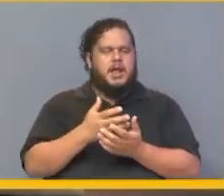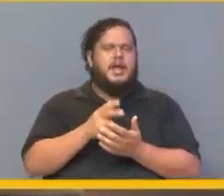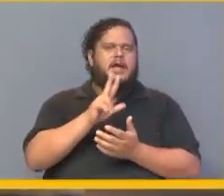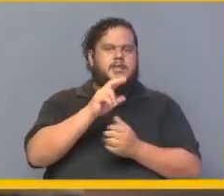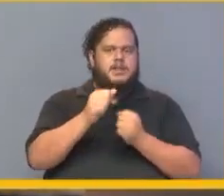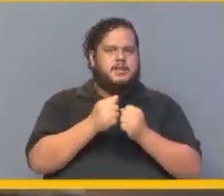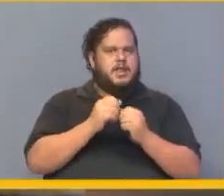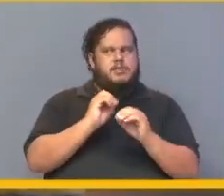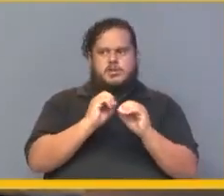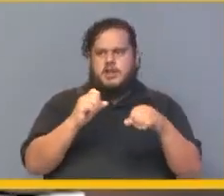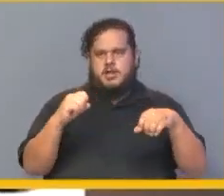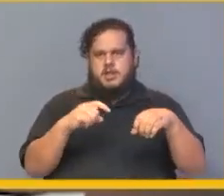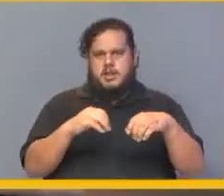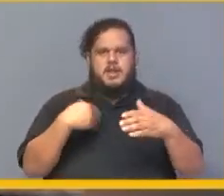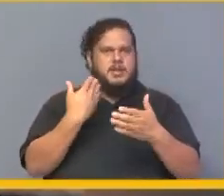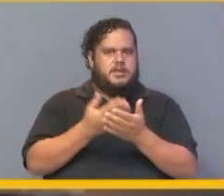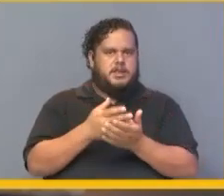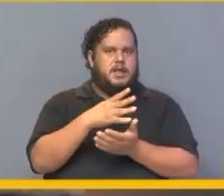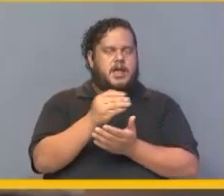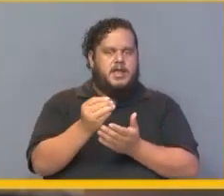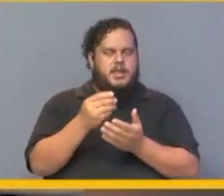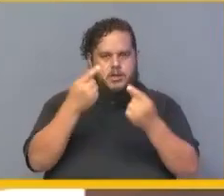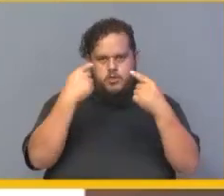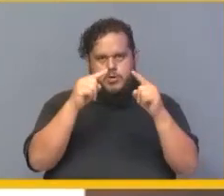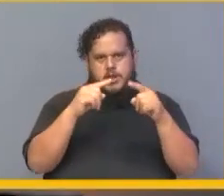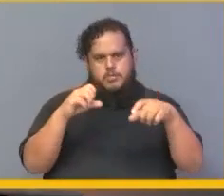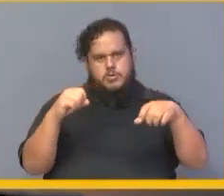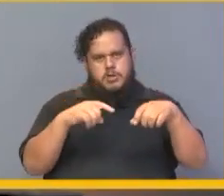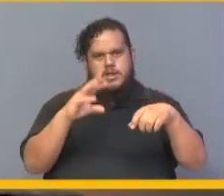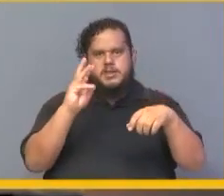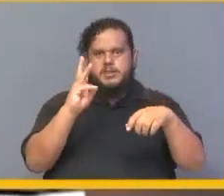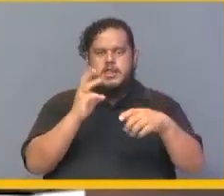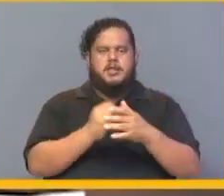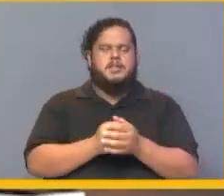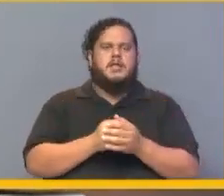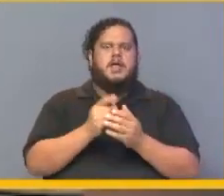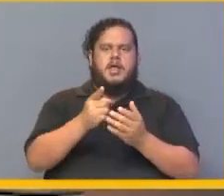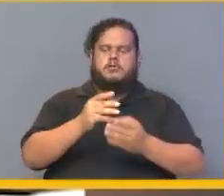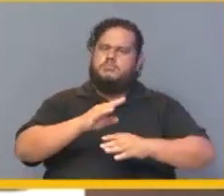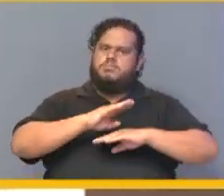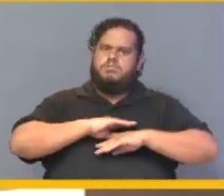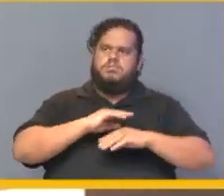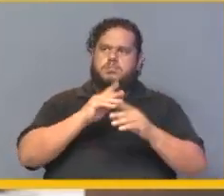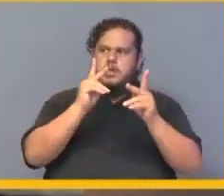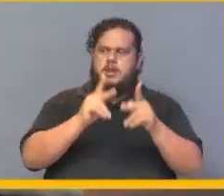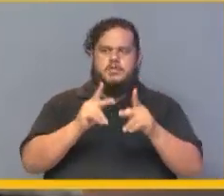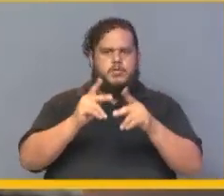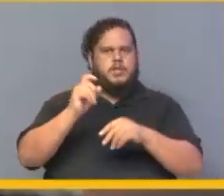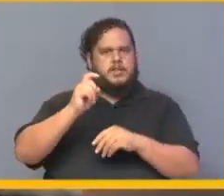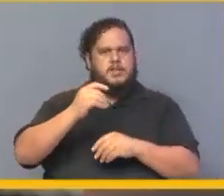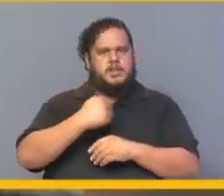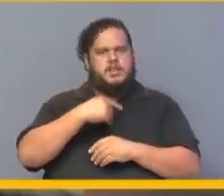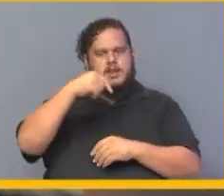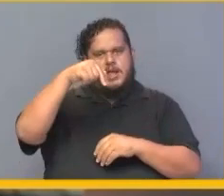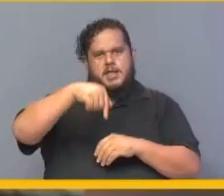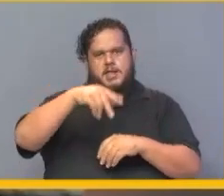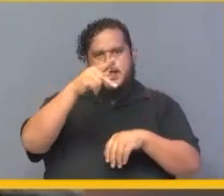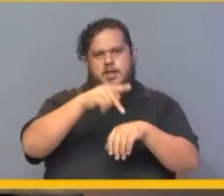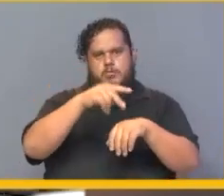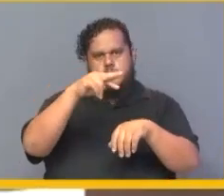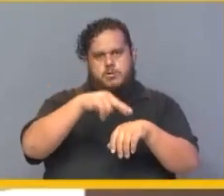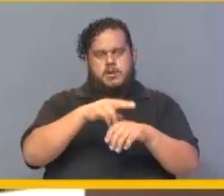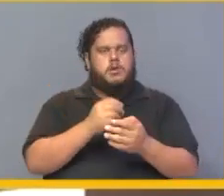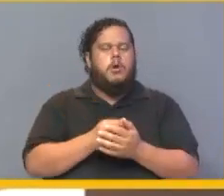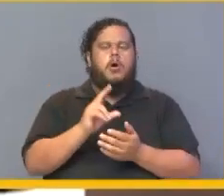3 años de no anotar un gol, se llega y logramos anotar 6. Esa es una satisfacción que el público necesitaba tener acá en Puerto Rico.